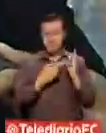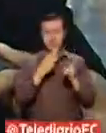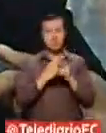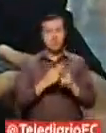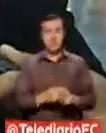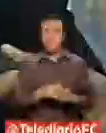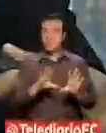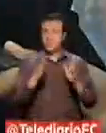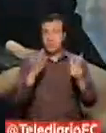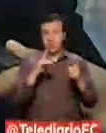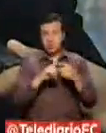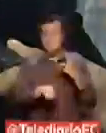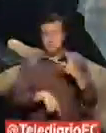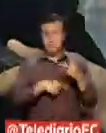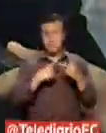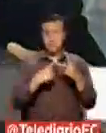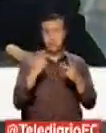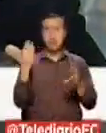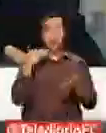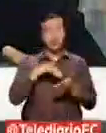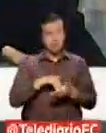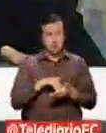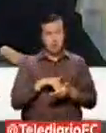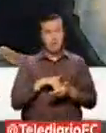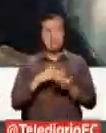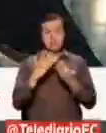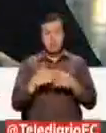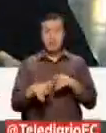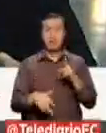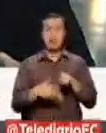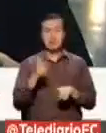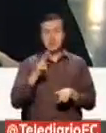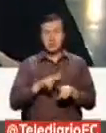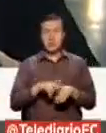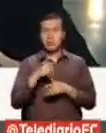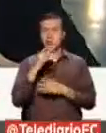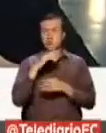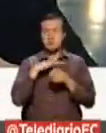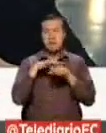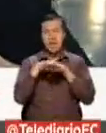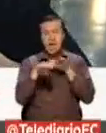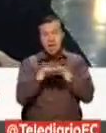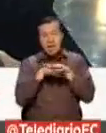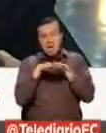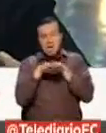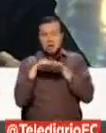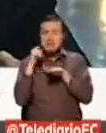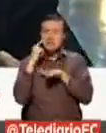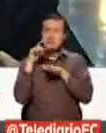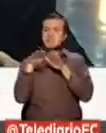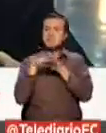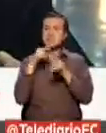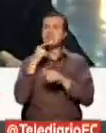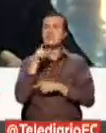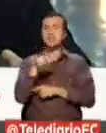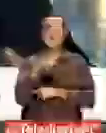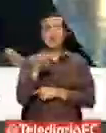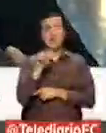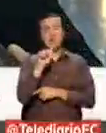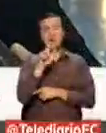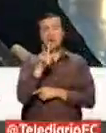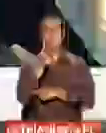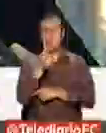nombres. Creo que la historia se repite ya por tercera vez. Hablan muy superficialmente del señor Javier